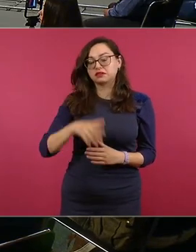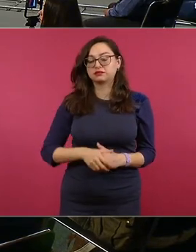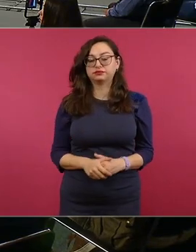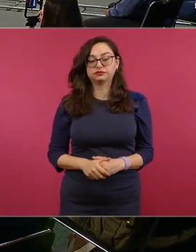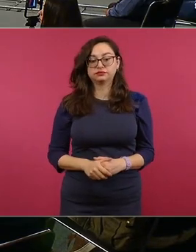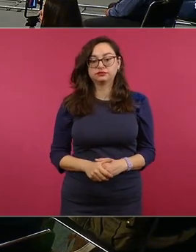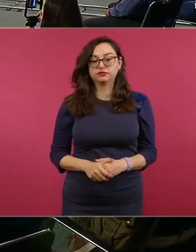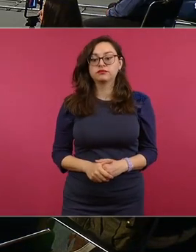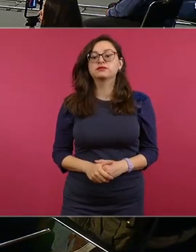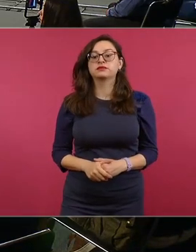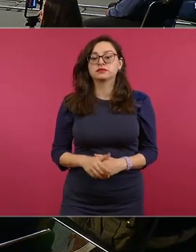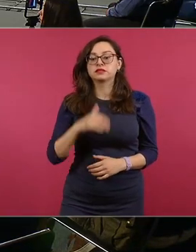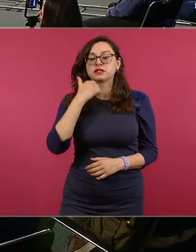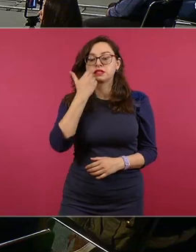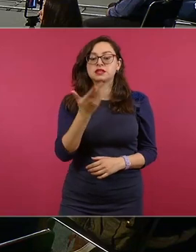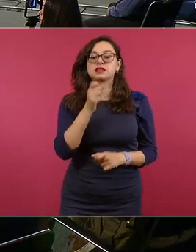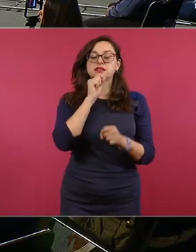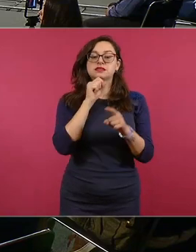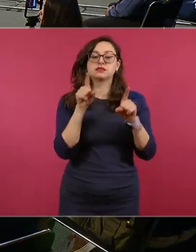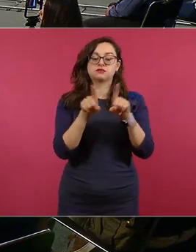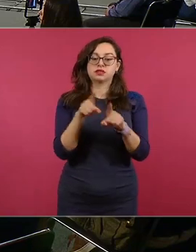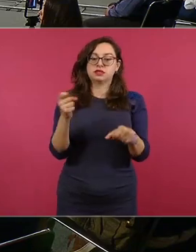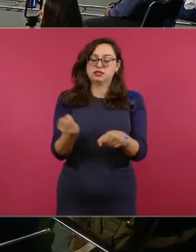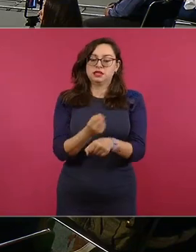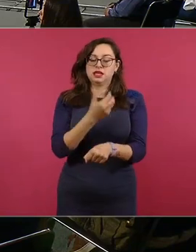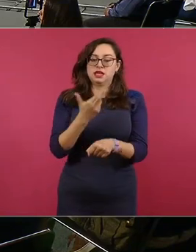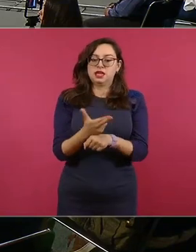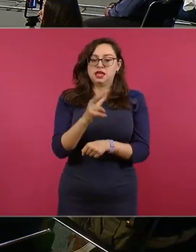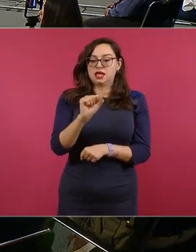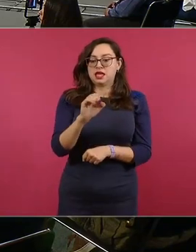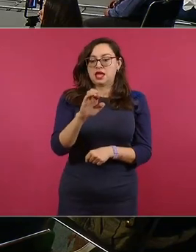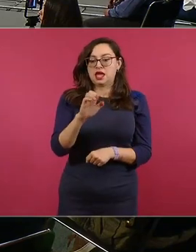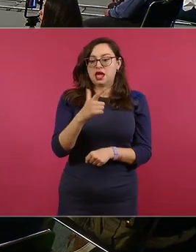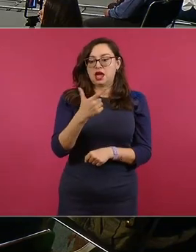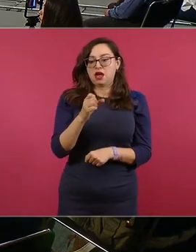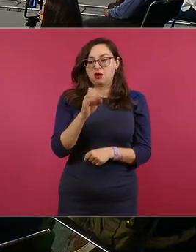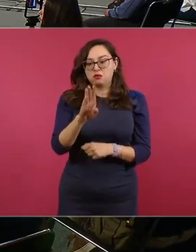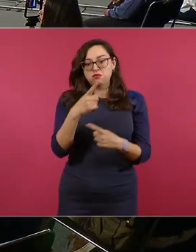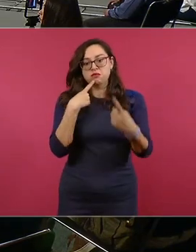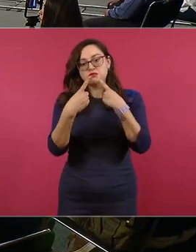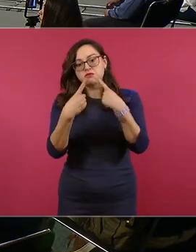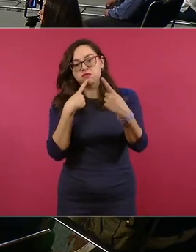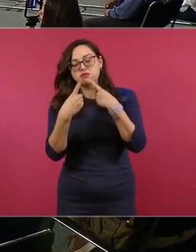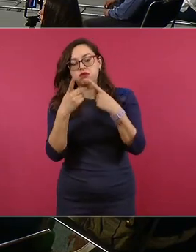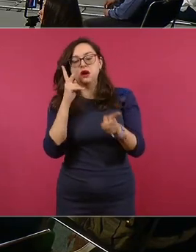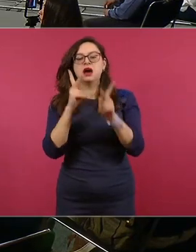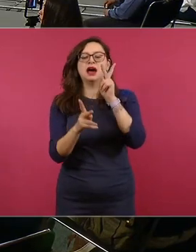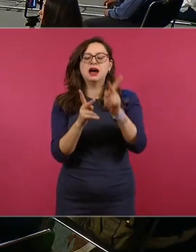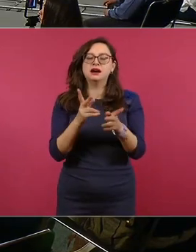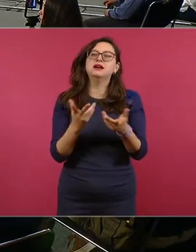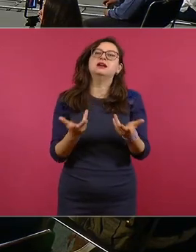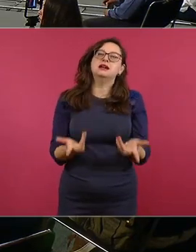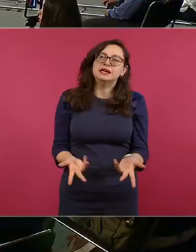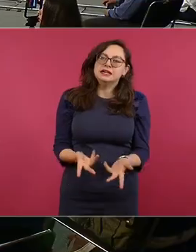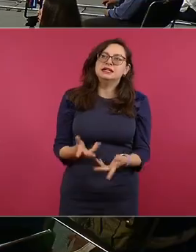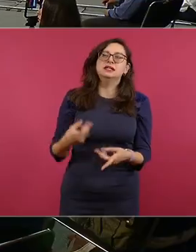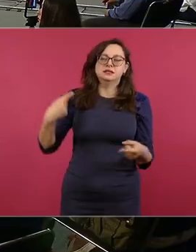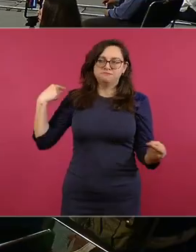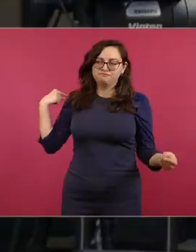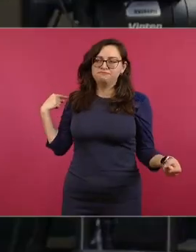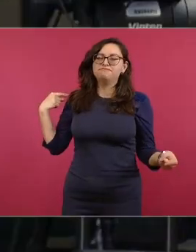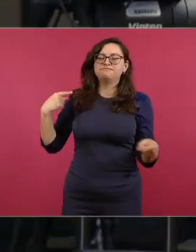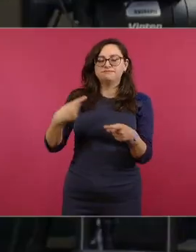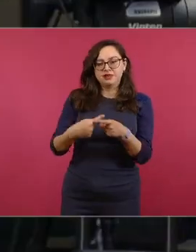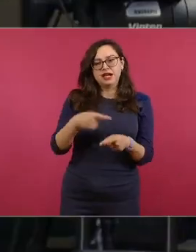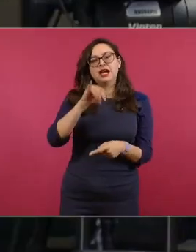también igualmente un acercamiento con la Secretaría de Gobernación para que de esta manera igual se solucione. Sí ha habido atención, sin embargo, hasta esta ha